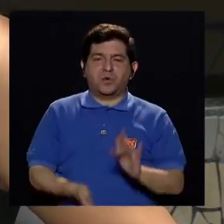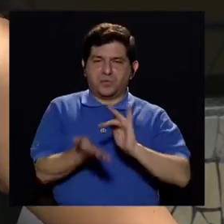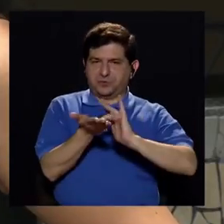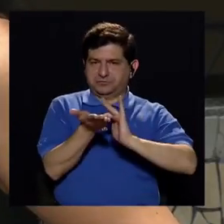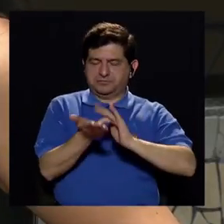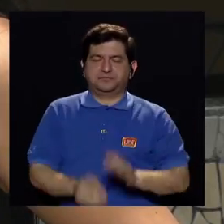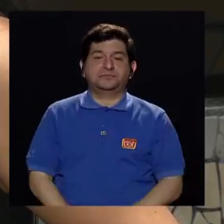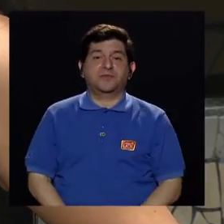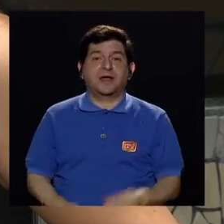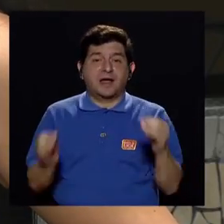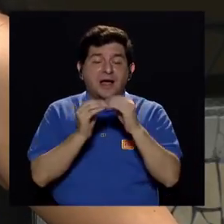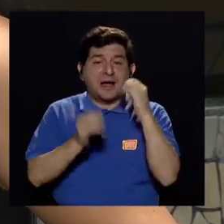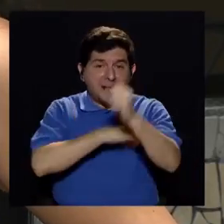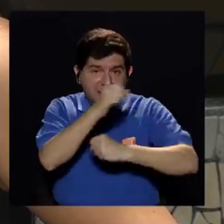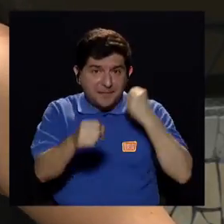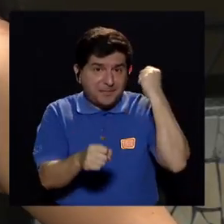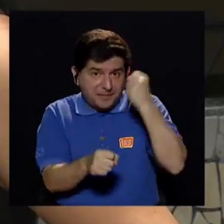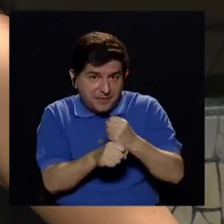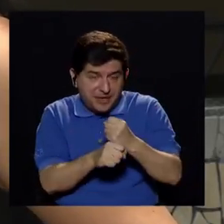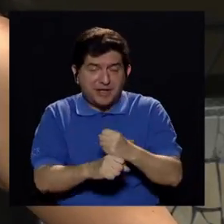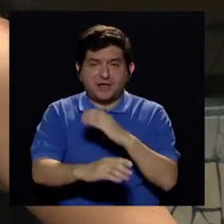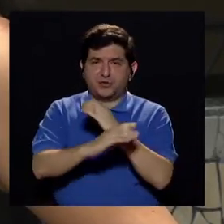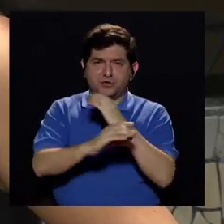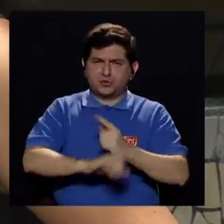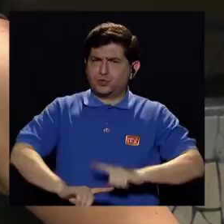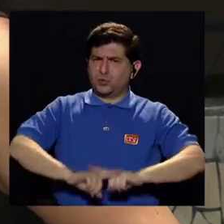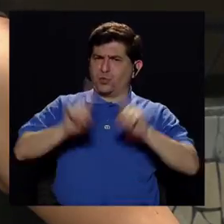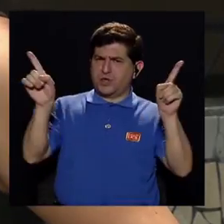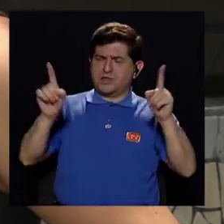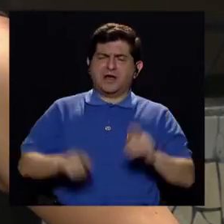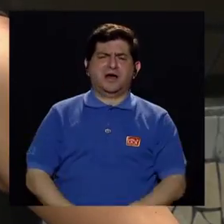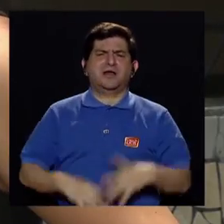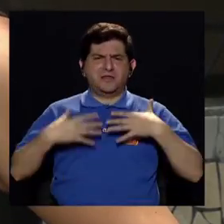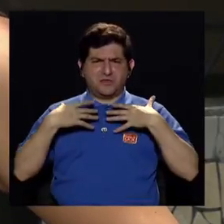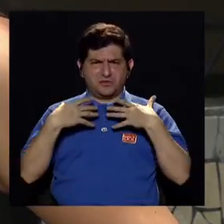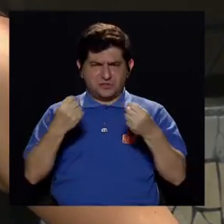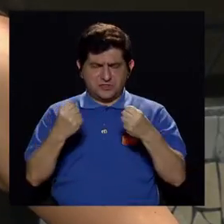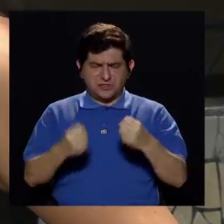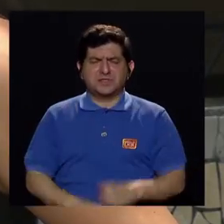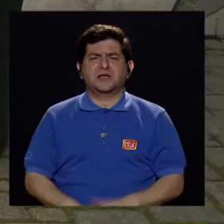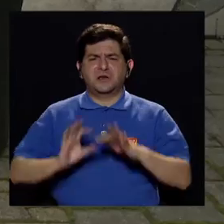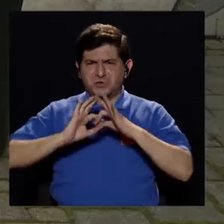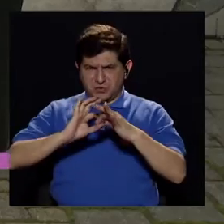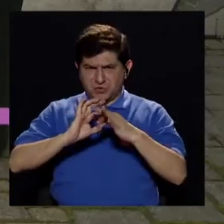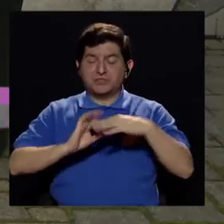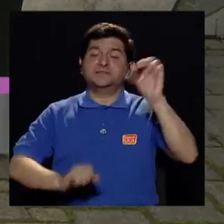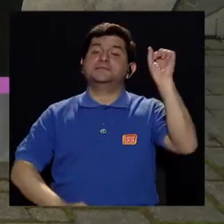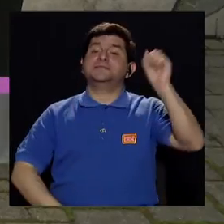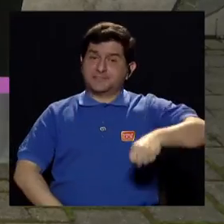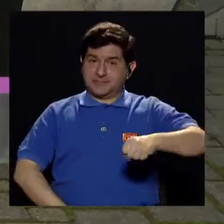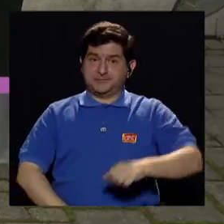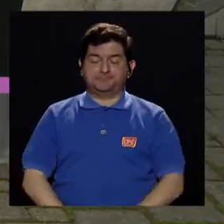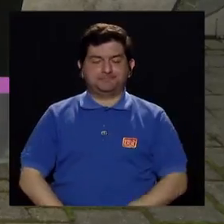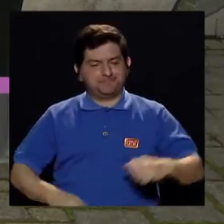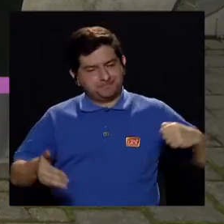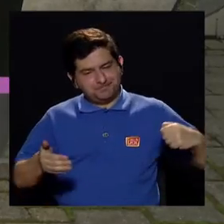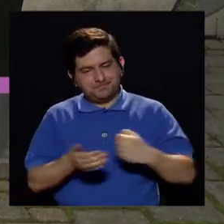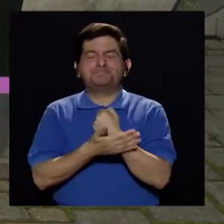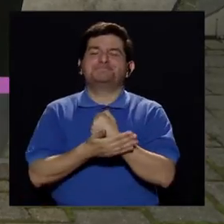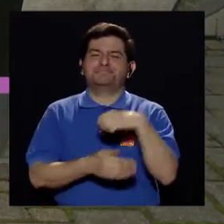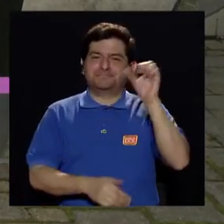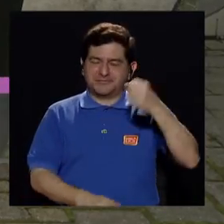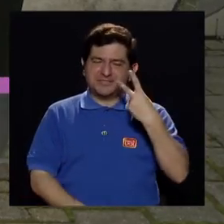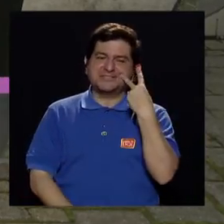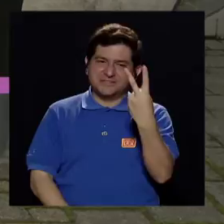mayor edad cuidamos diferente de nuestra salud sexual. Sí. Es lamentable, pero sí hemos visto,